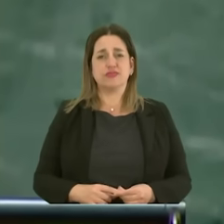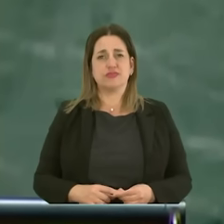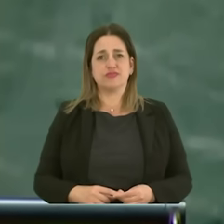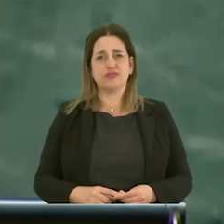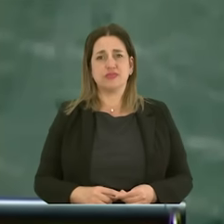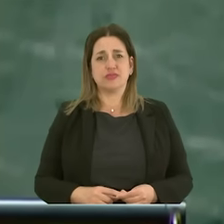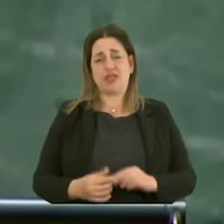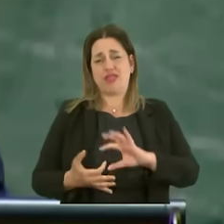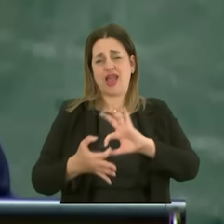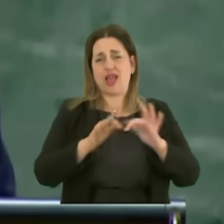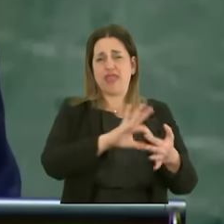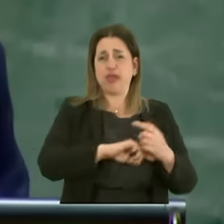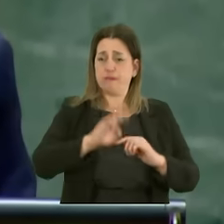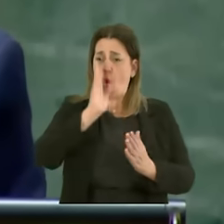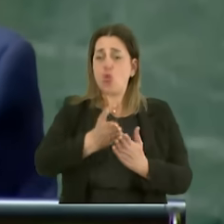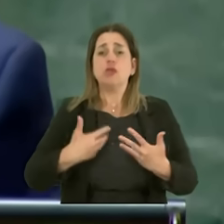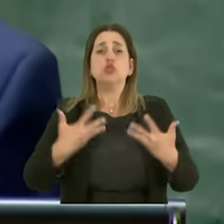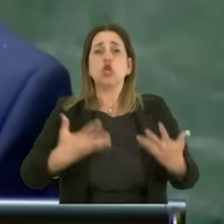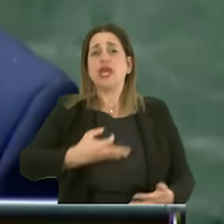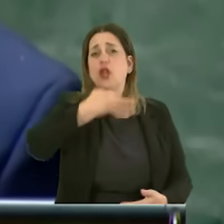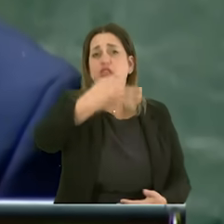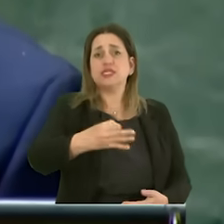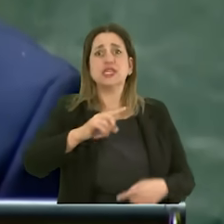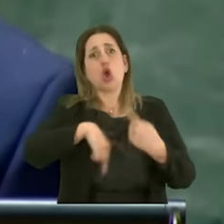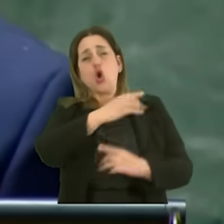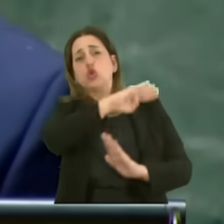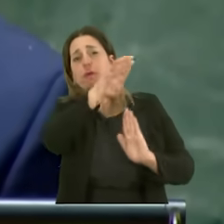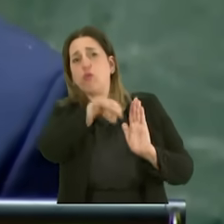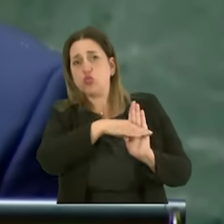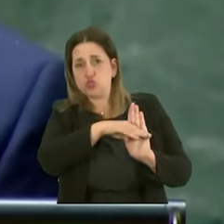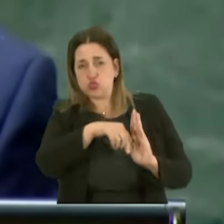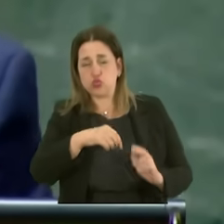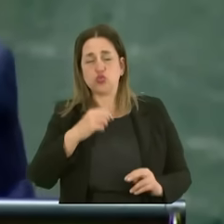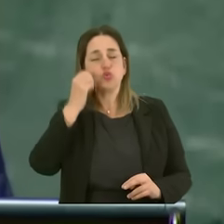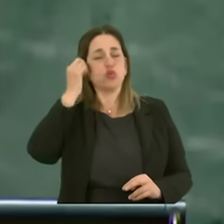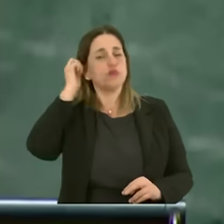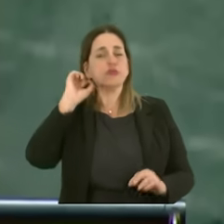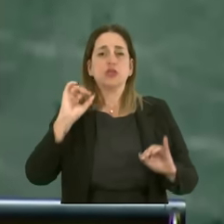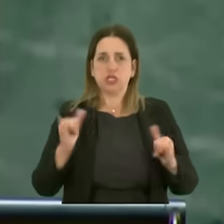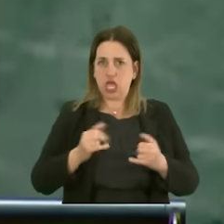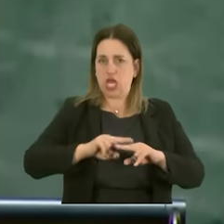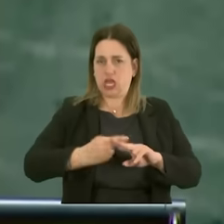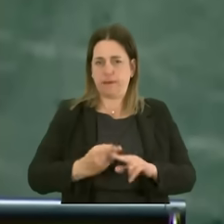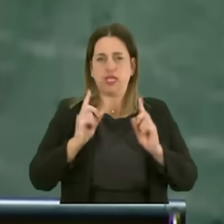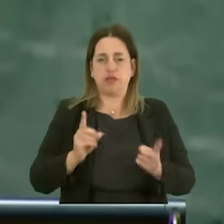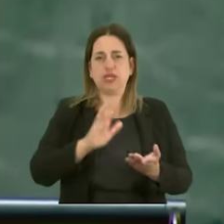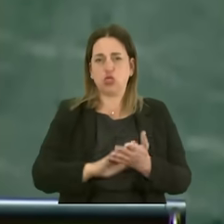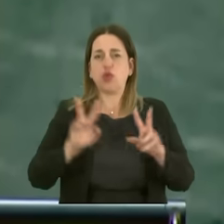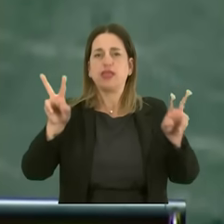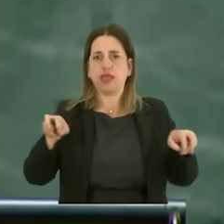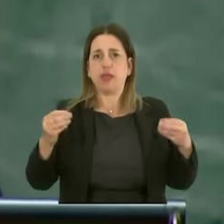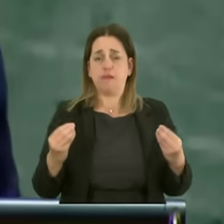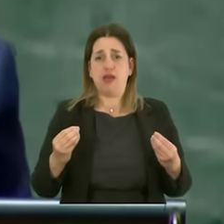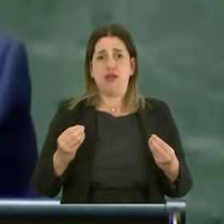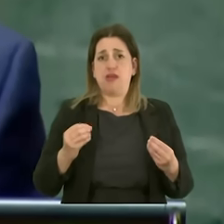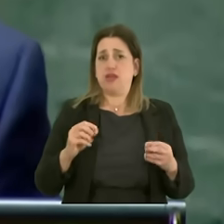ecosistema poro comentar otro punto que también he mencionado aquí sobre el cual